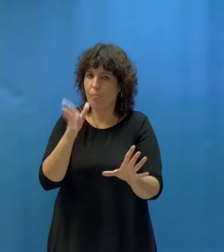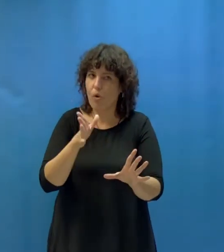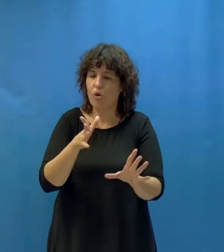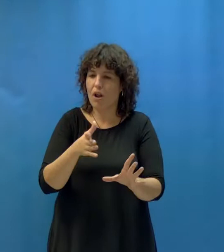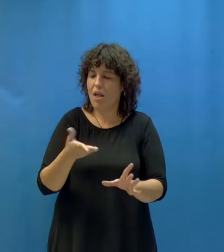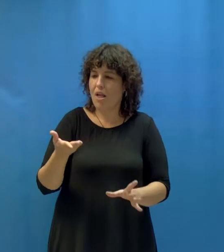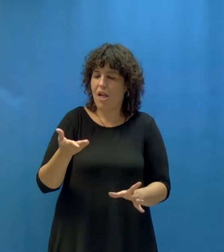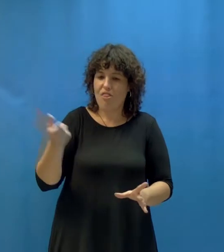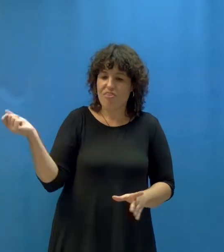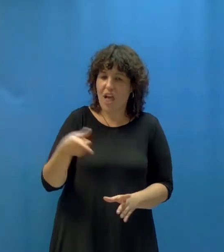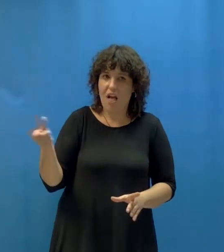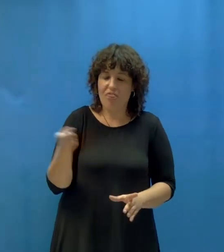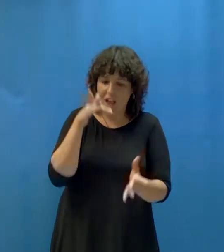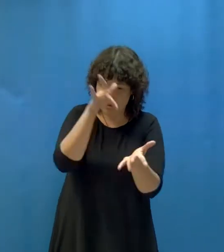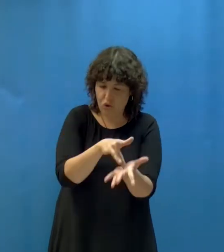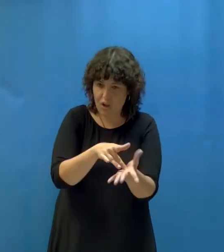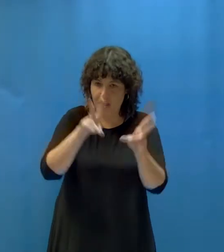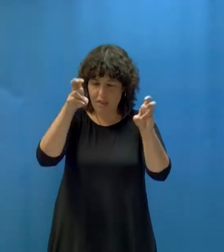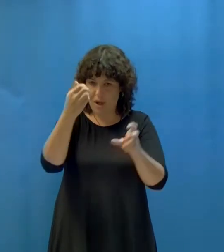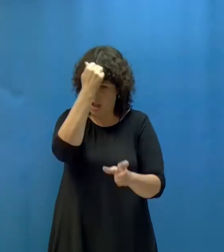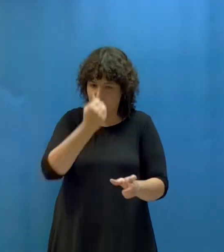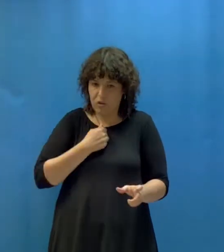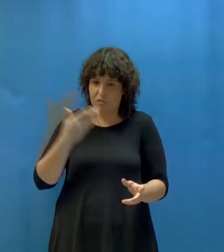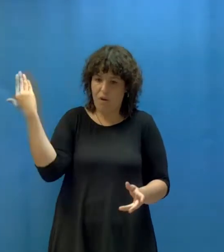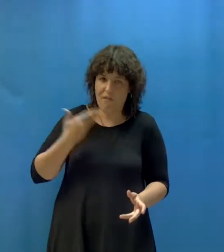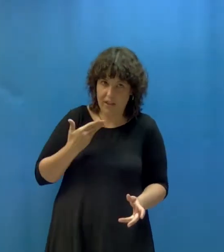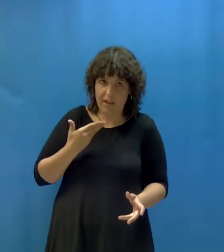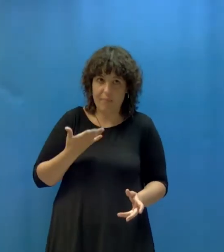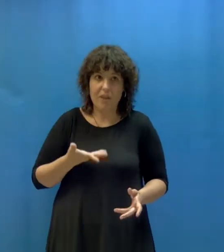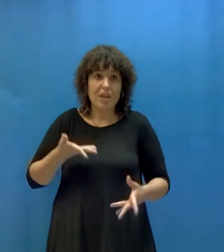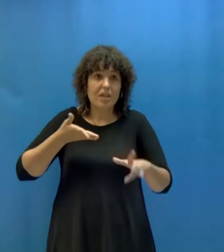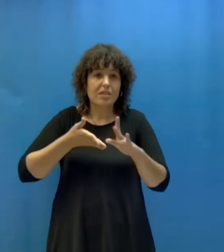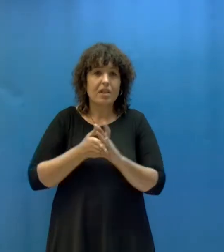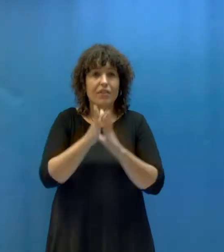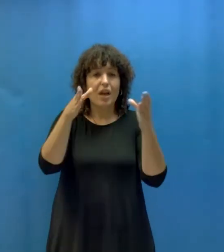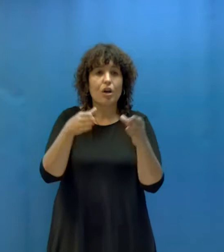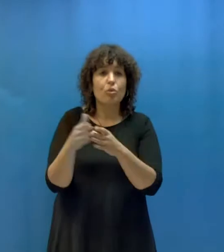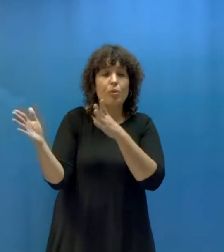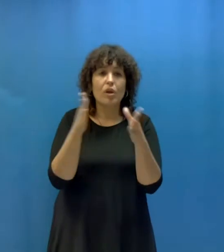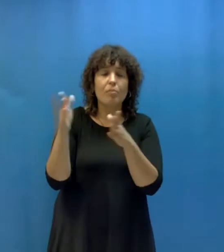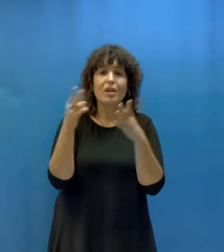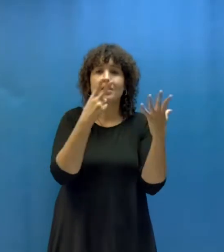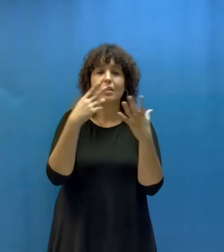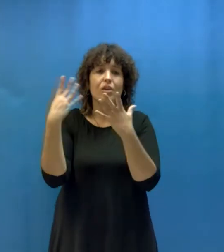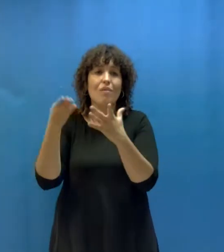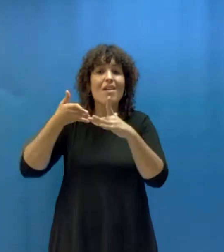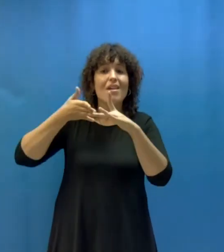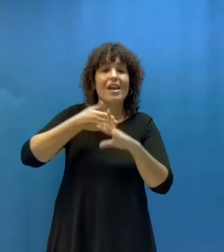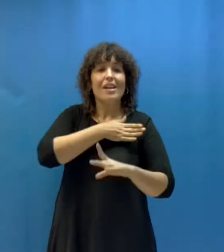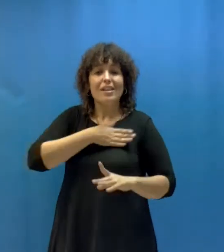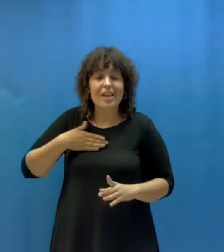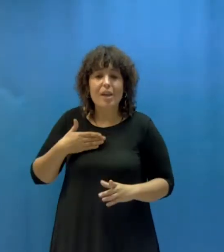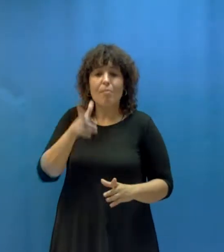recientemente. Como ven, la intención de la Corporación del 79 fue rendir un homenaje a todas las víctimas de la